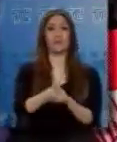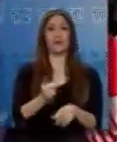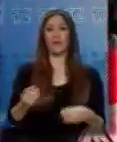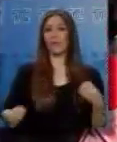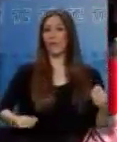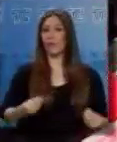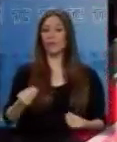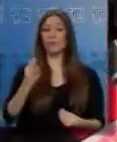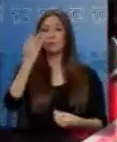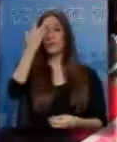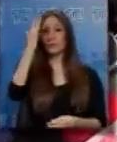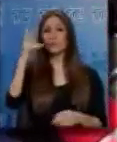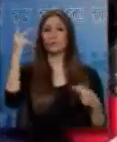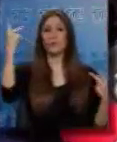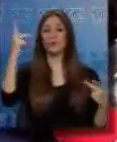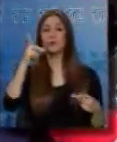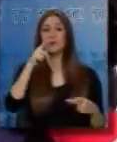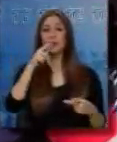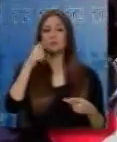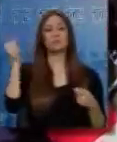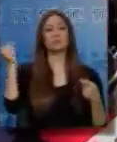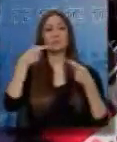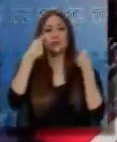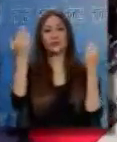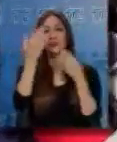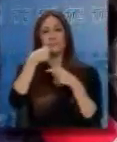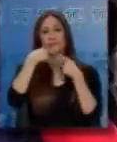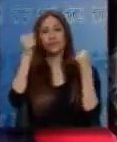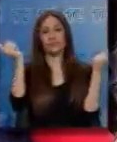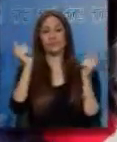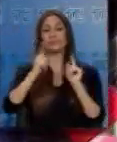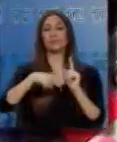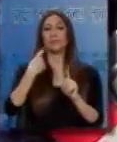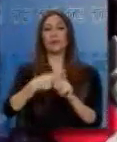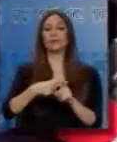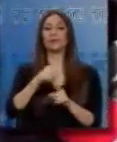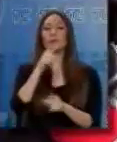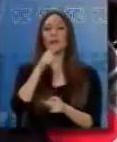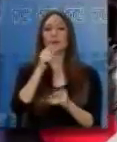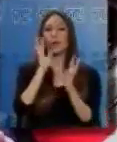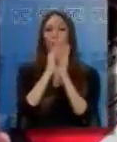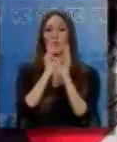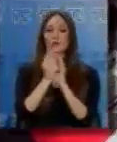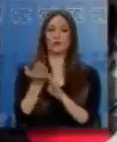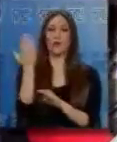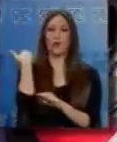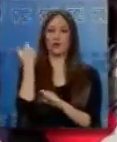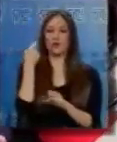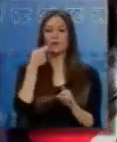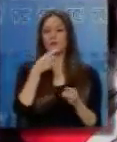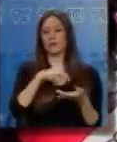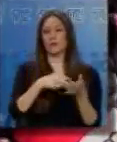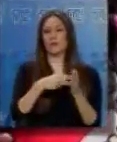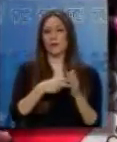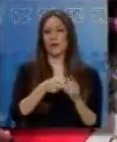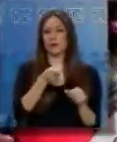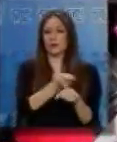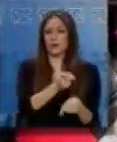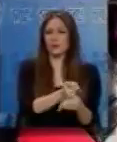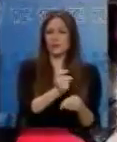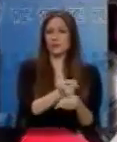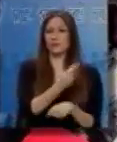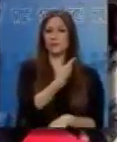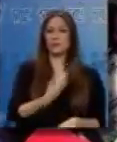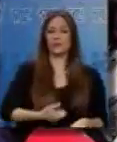la agenda política se la ponía la prensa. El control lo tenía la Asamblea, el Congreso en ese entonces. Chantajeaban